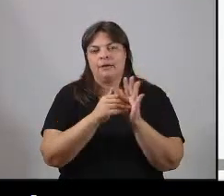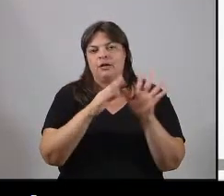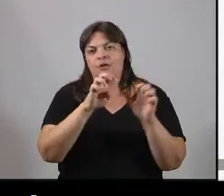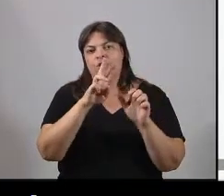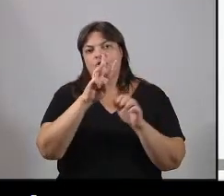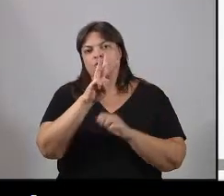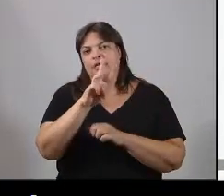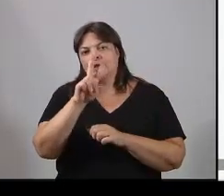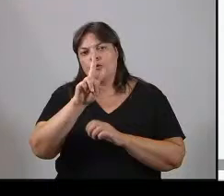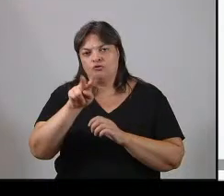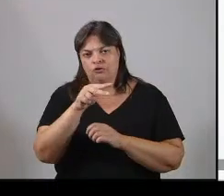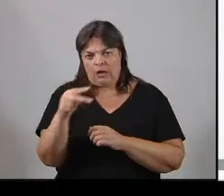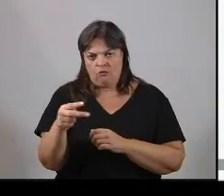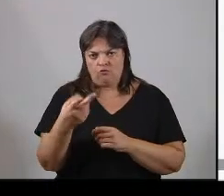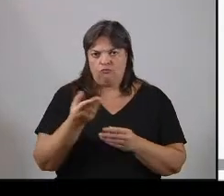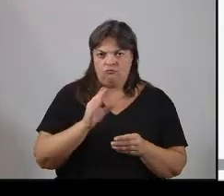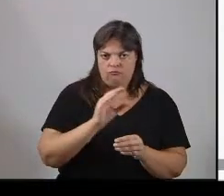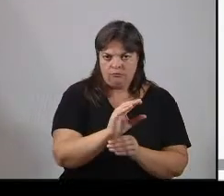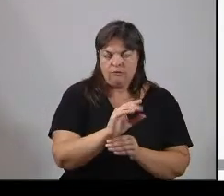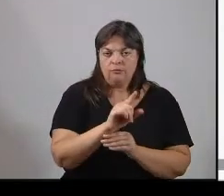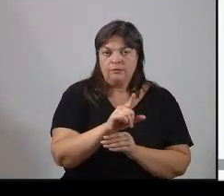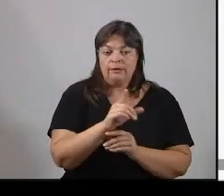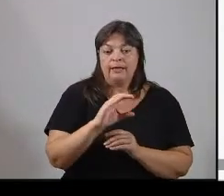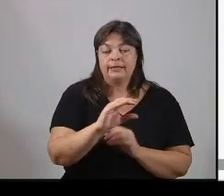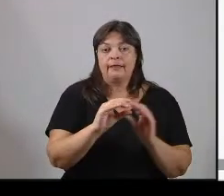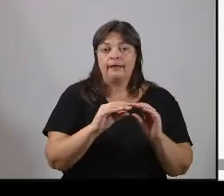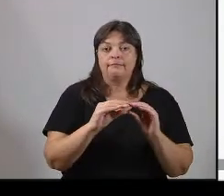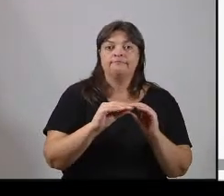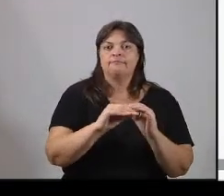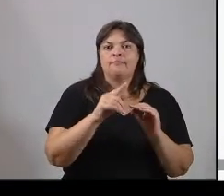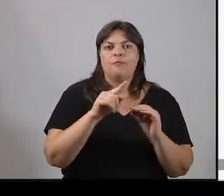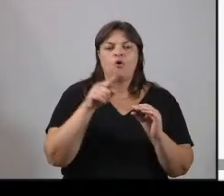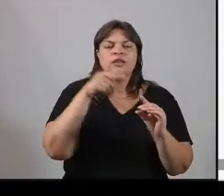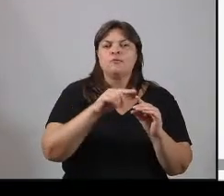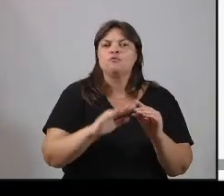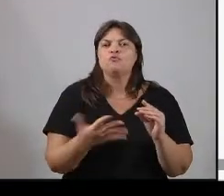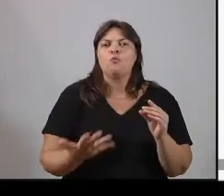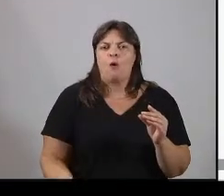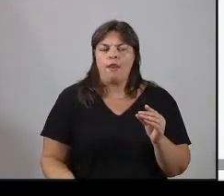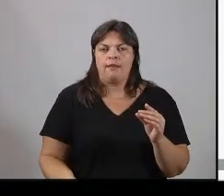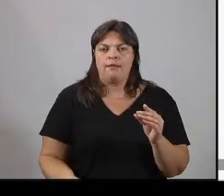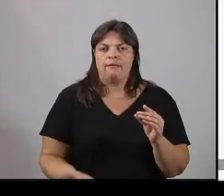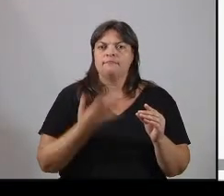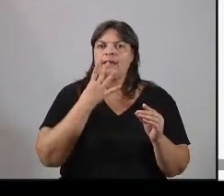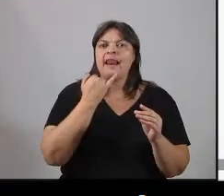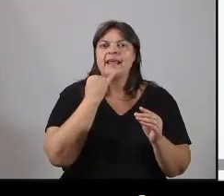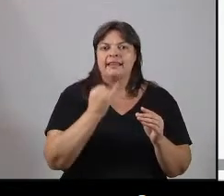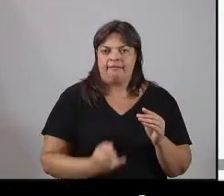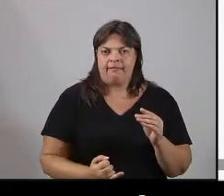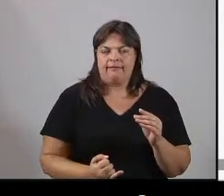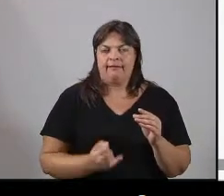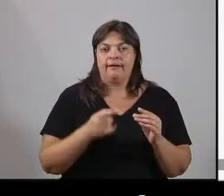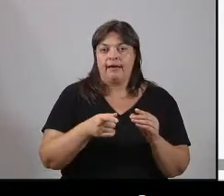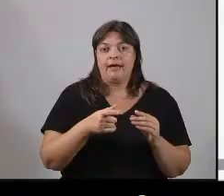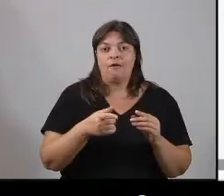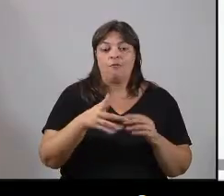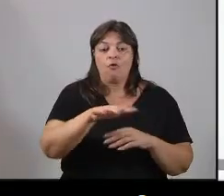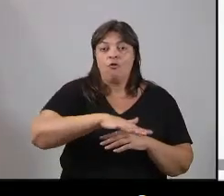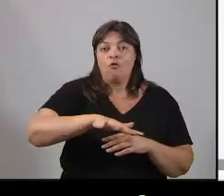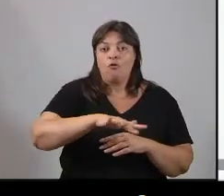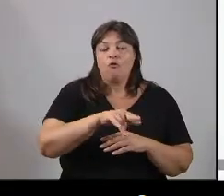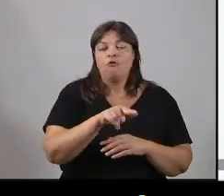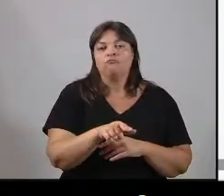557.932 euros, una cantidad que vamos a destinar a la electrificación. Este polígono tiene